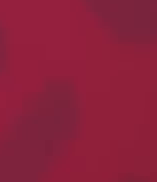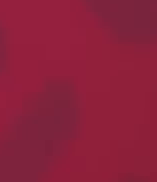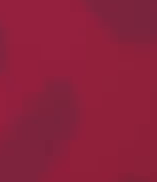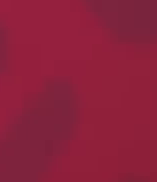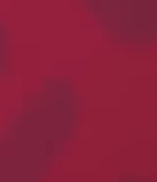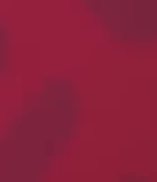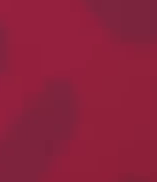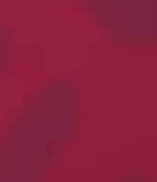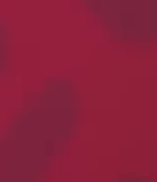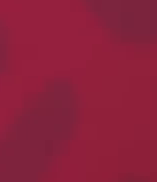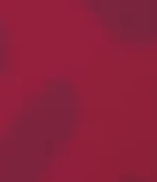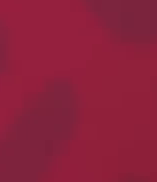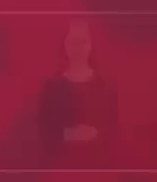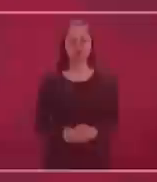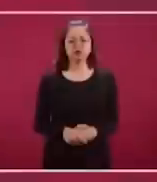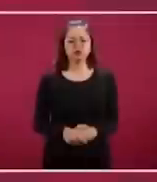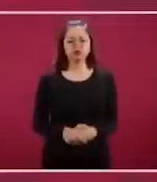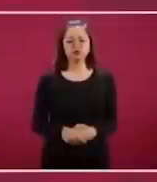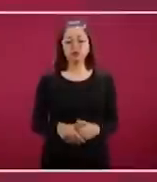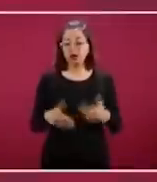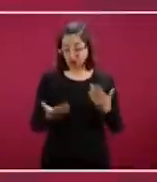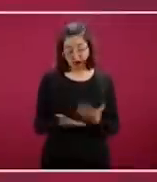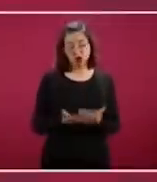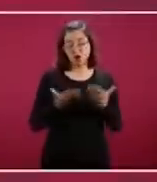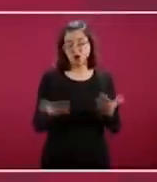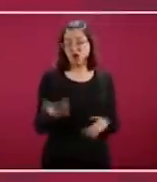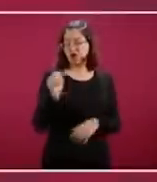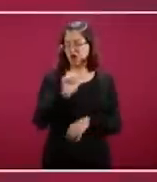también de expresarse. No estoy